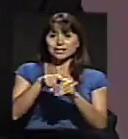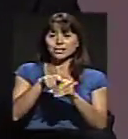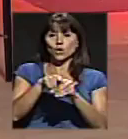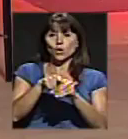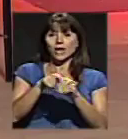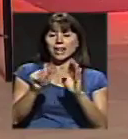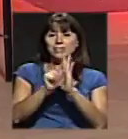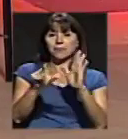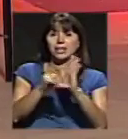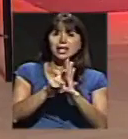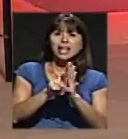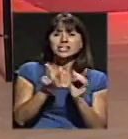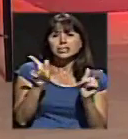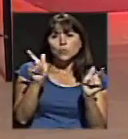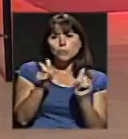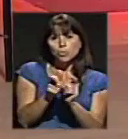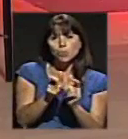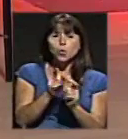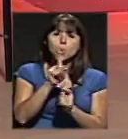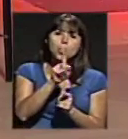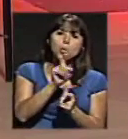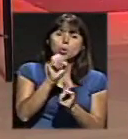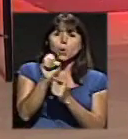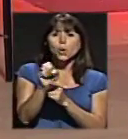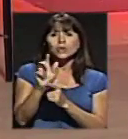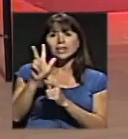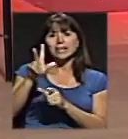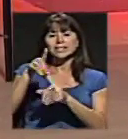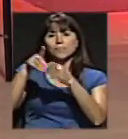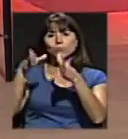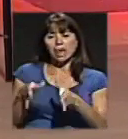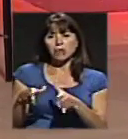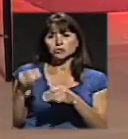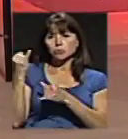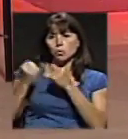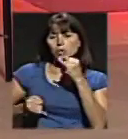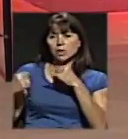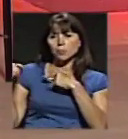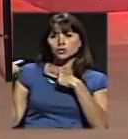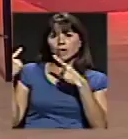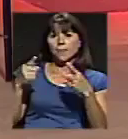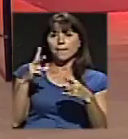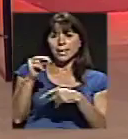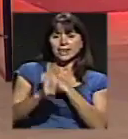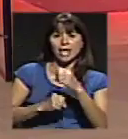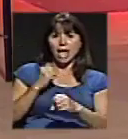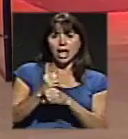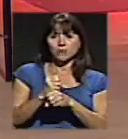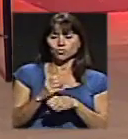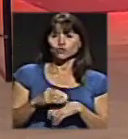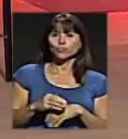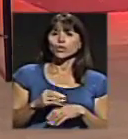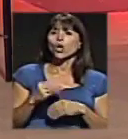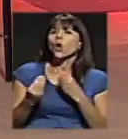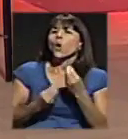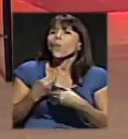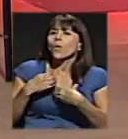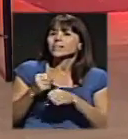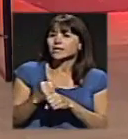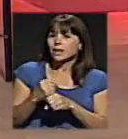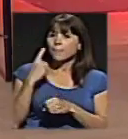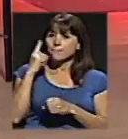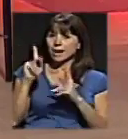1 a 3 diputados en los últimos 20 años o más. ¿Cómo hacer para que un partido como Frente